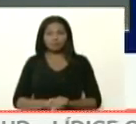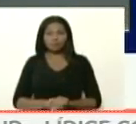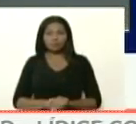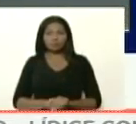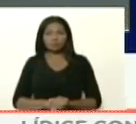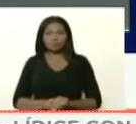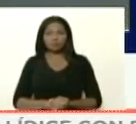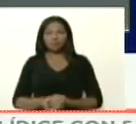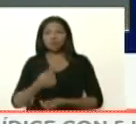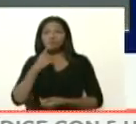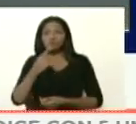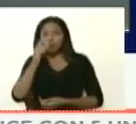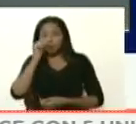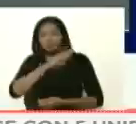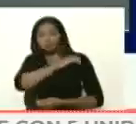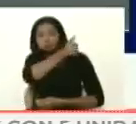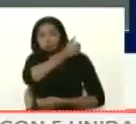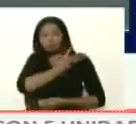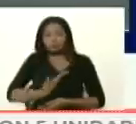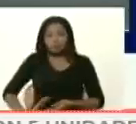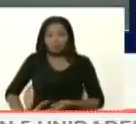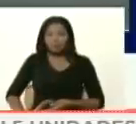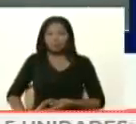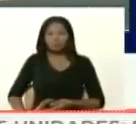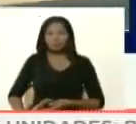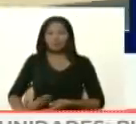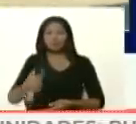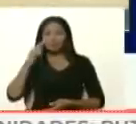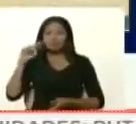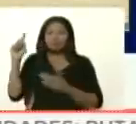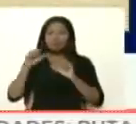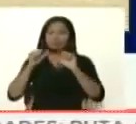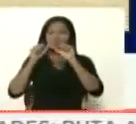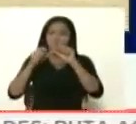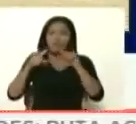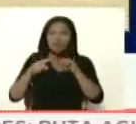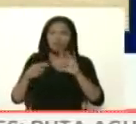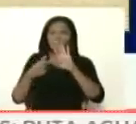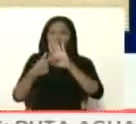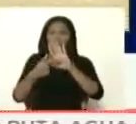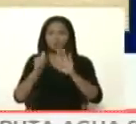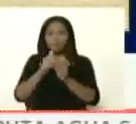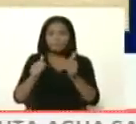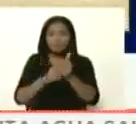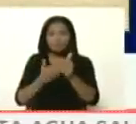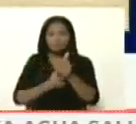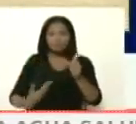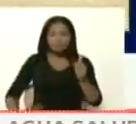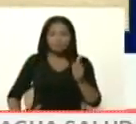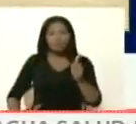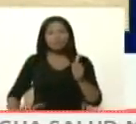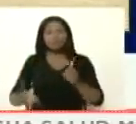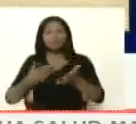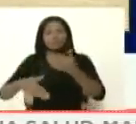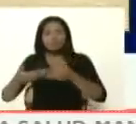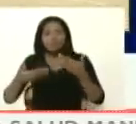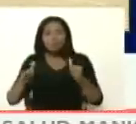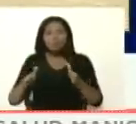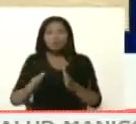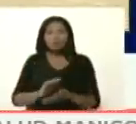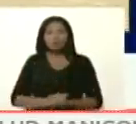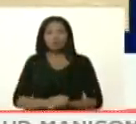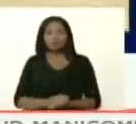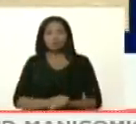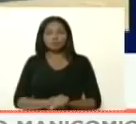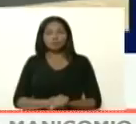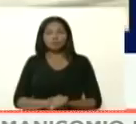¿Qué nos dice el mayor general? Miren, continúen esas imágenes, por favor. Reverol Torres, vicepresidente del Servicio Público. Sí,